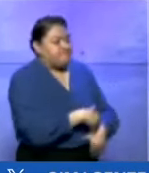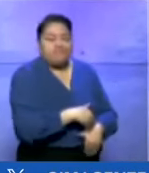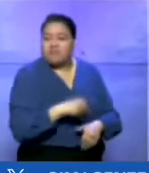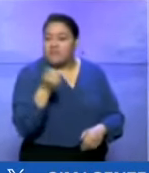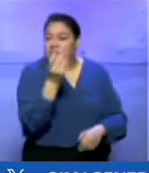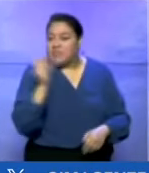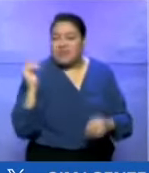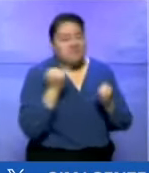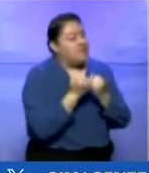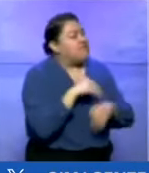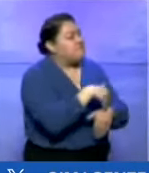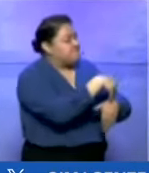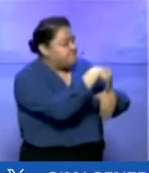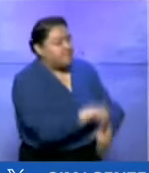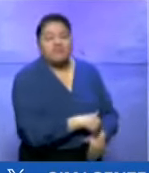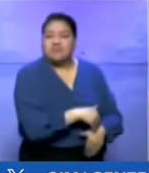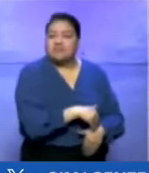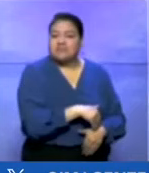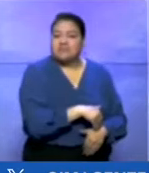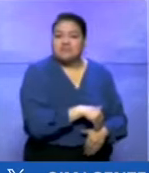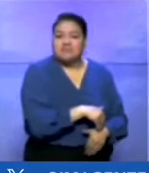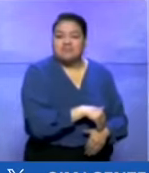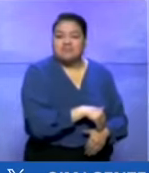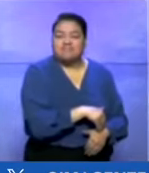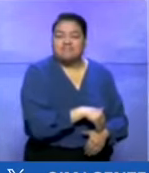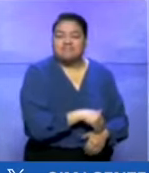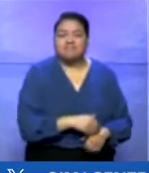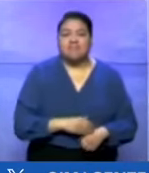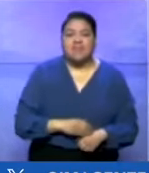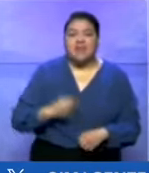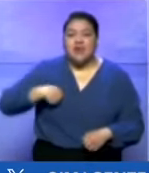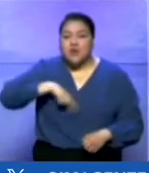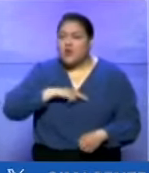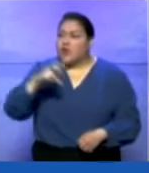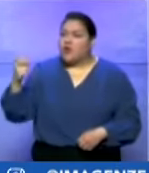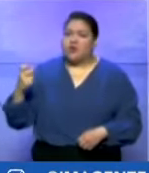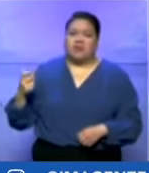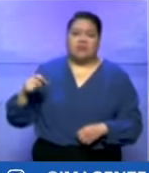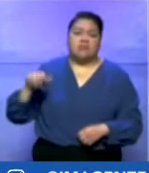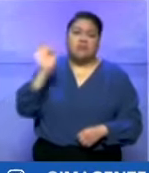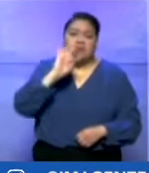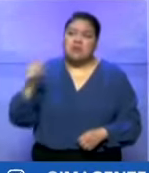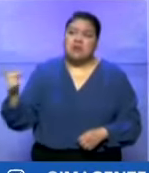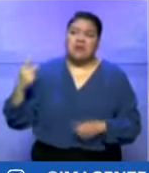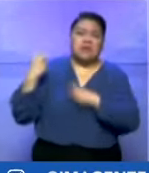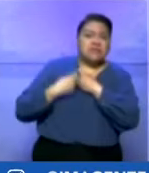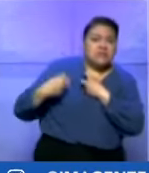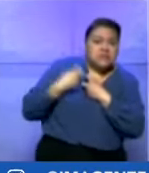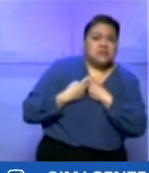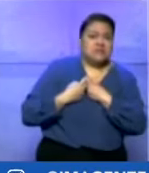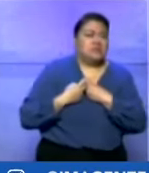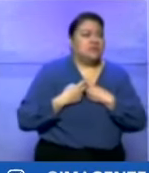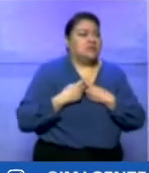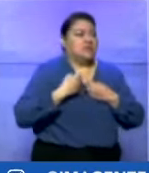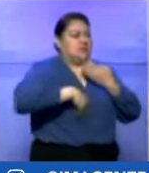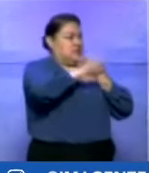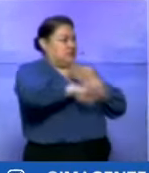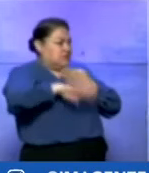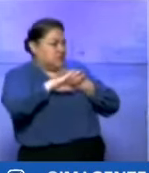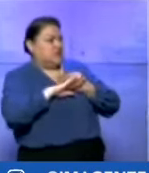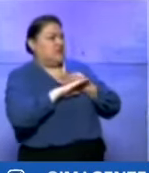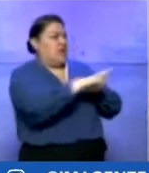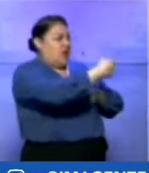deben cumplir Sin temor a las críticas exhibiciones